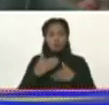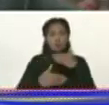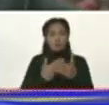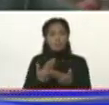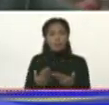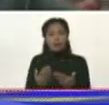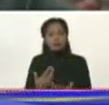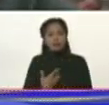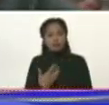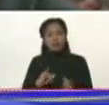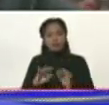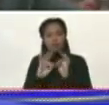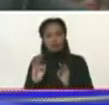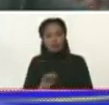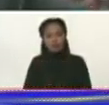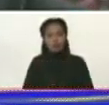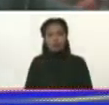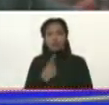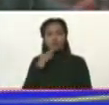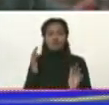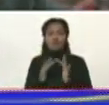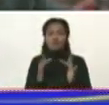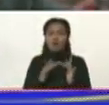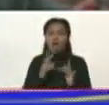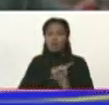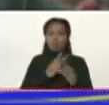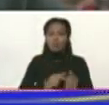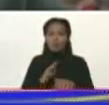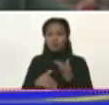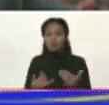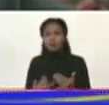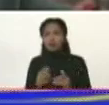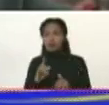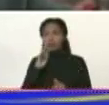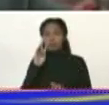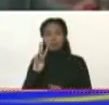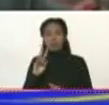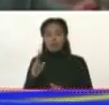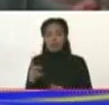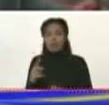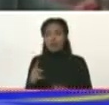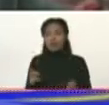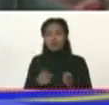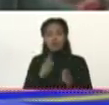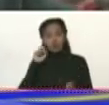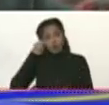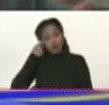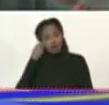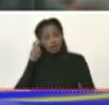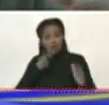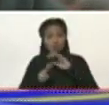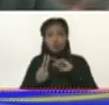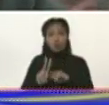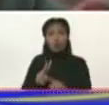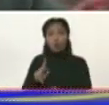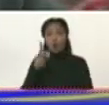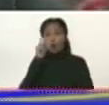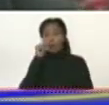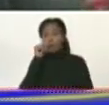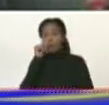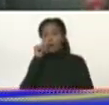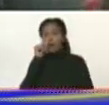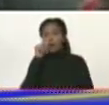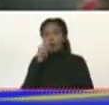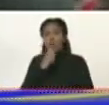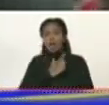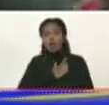ese sentido. Y cuando hablo de la correlación de fuerza, es también pues recordando esa visión de Fidel y de Lula, a